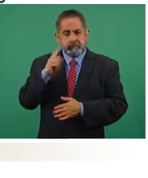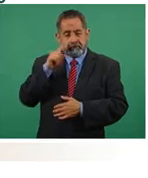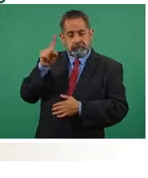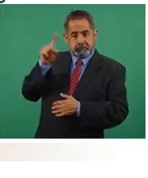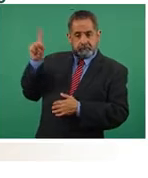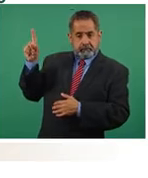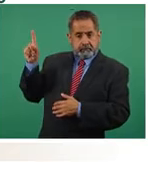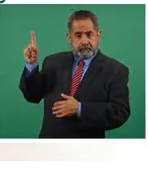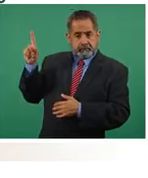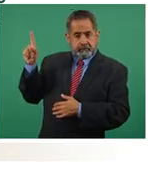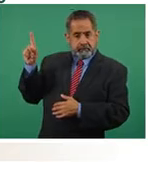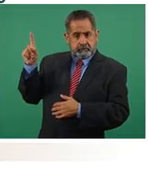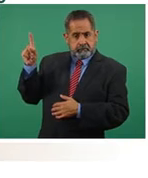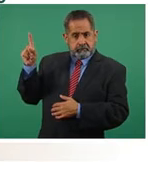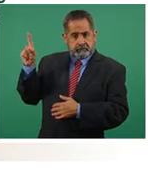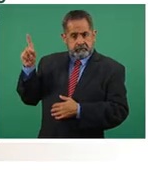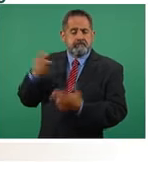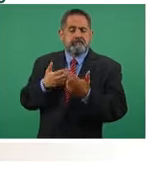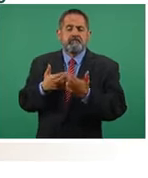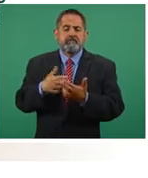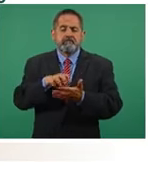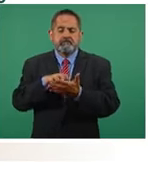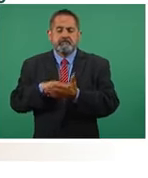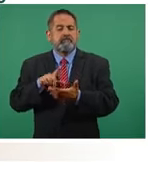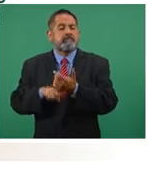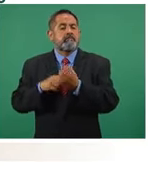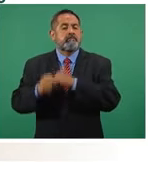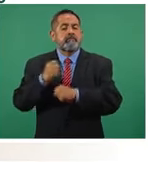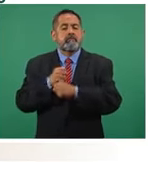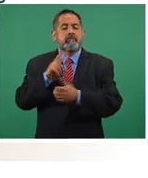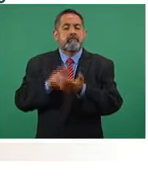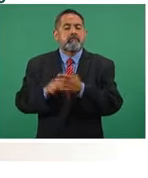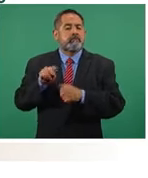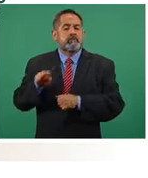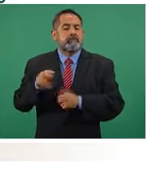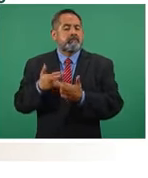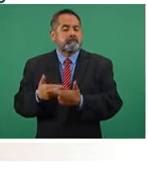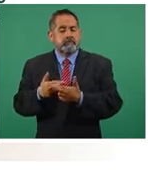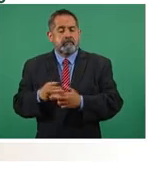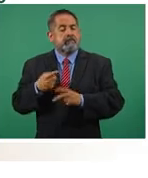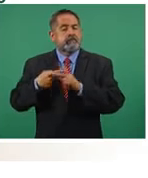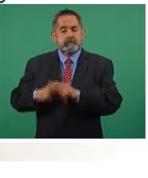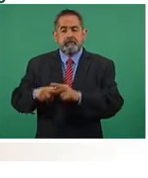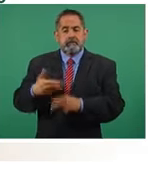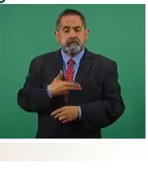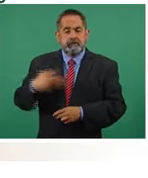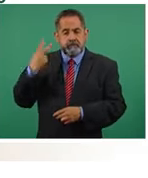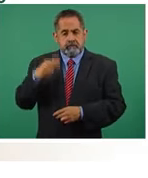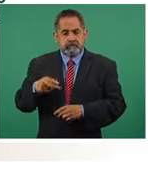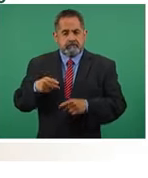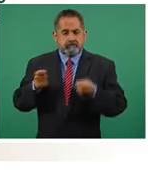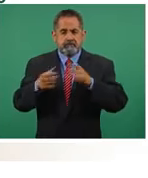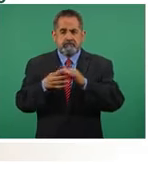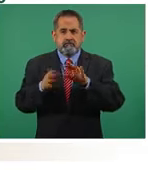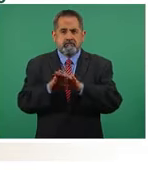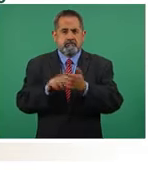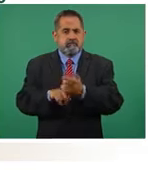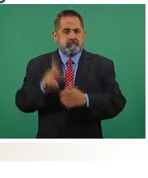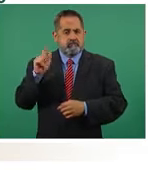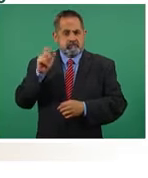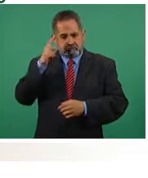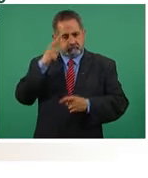140,979 millones de pesos desde diciembre de 2018, cuando el presidente de México instruyó la estrategia